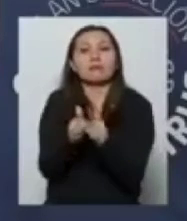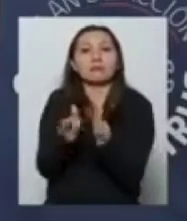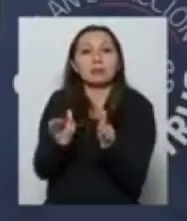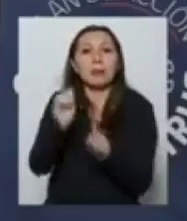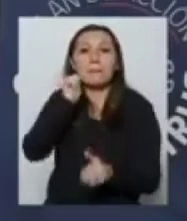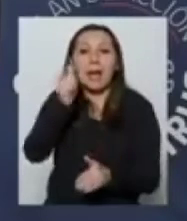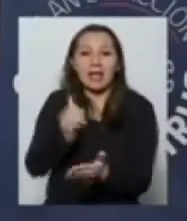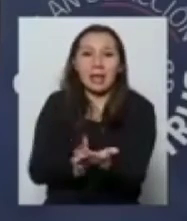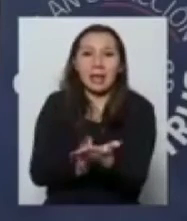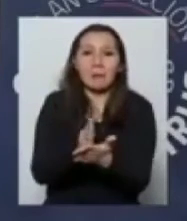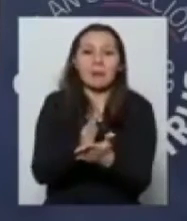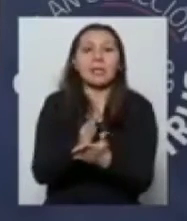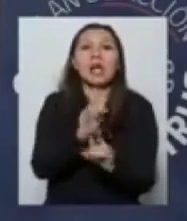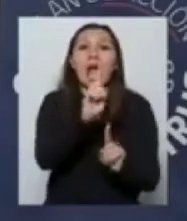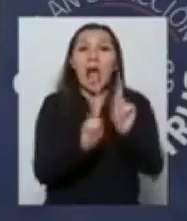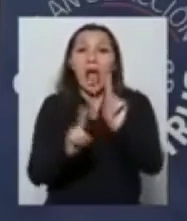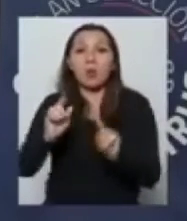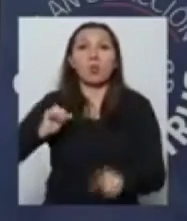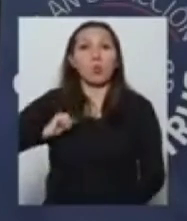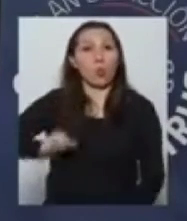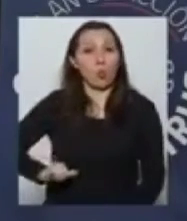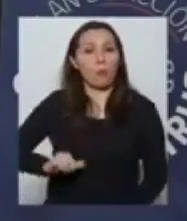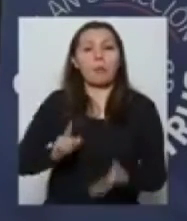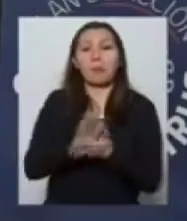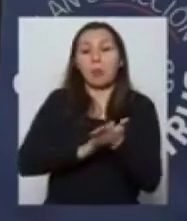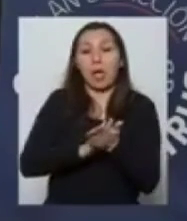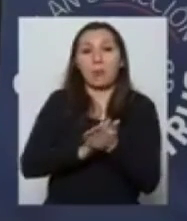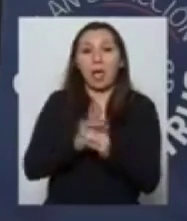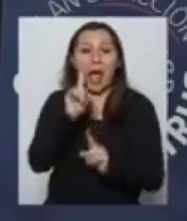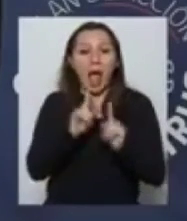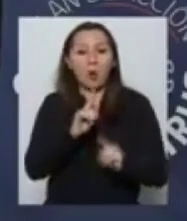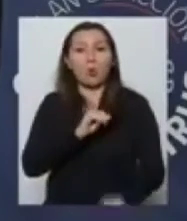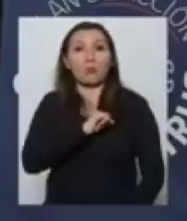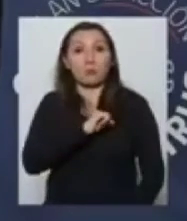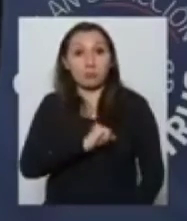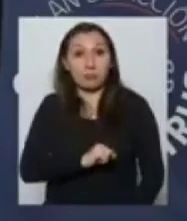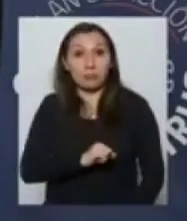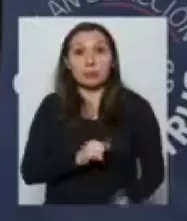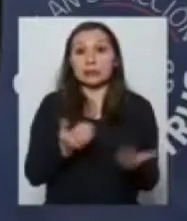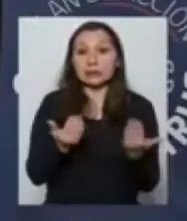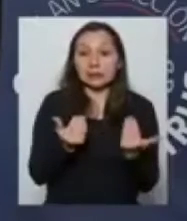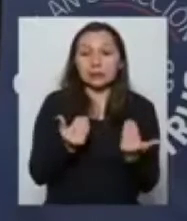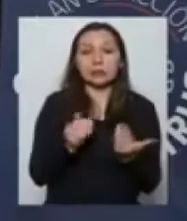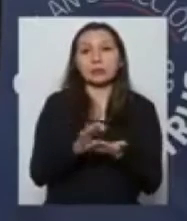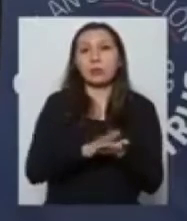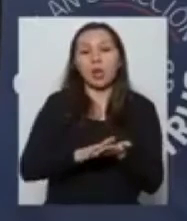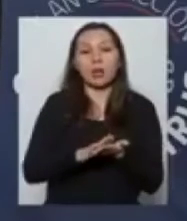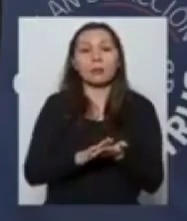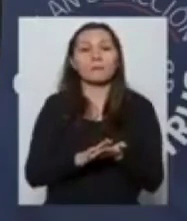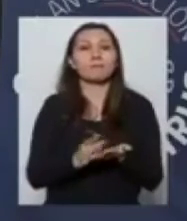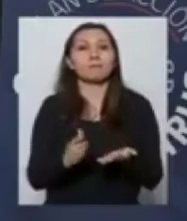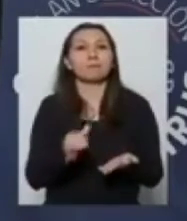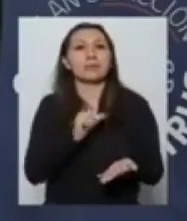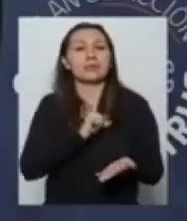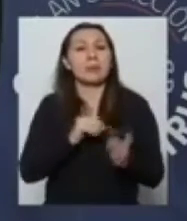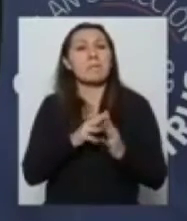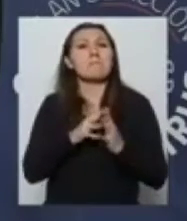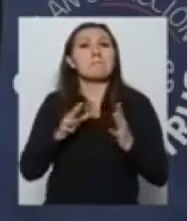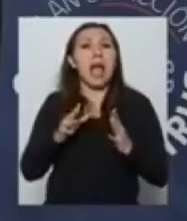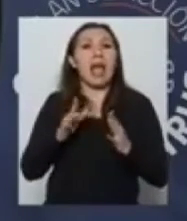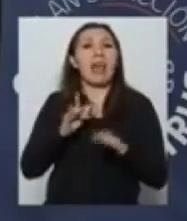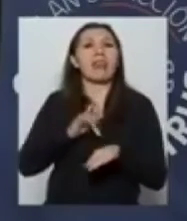del día de mañana, en el sentido de que aquellas cirugías que sean cirugías